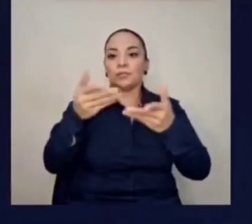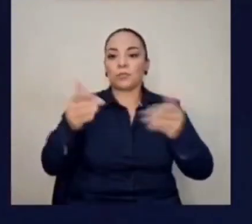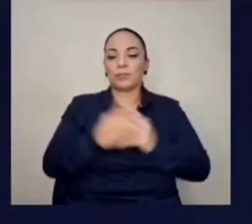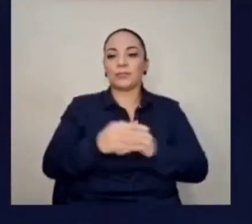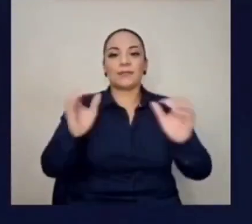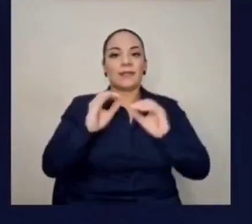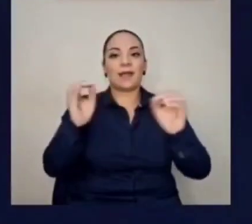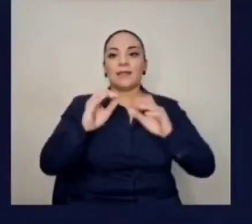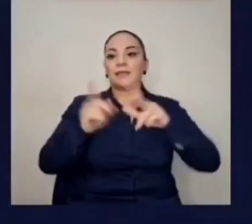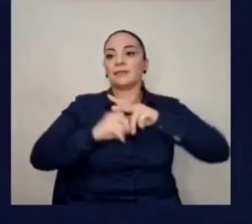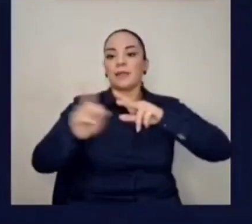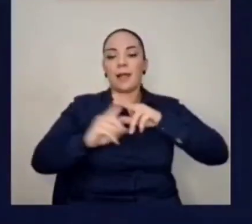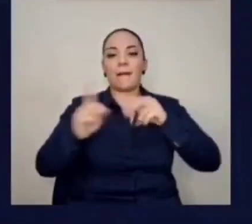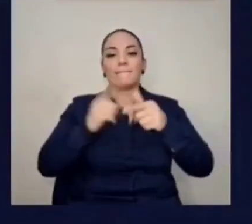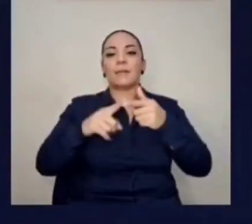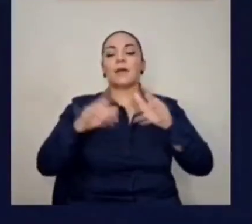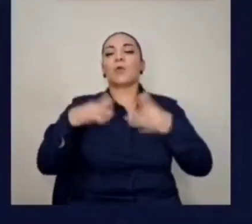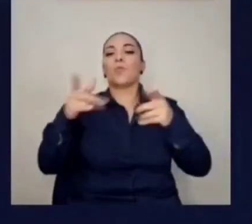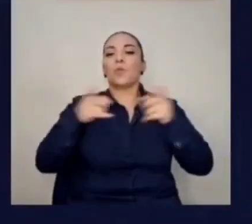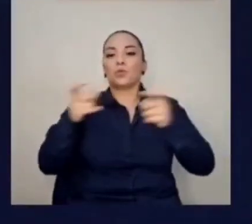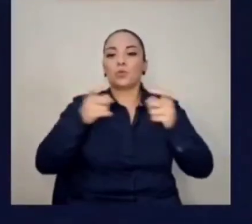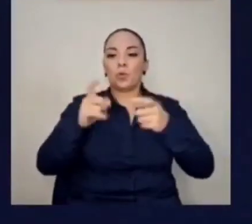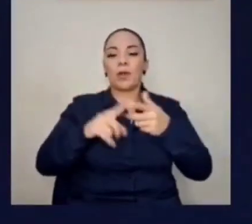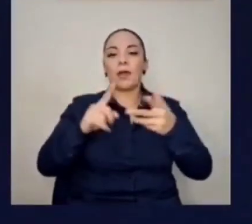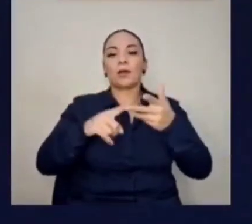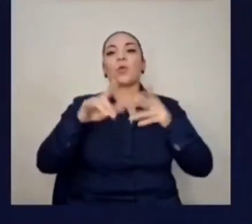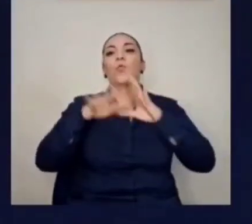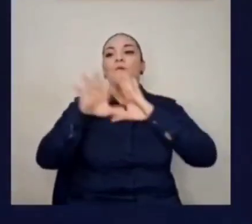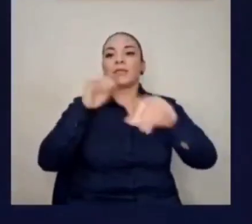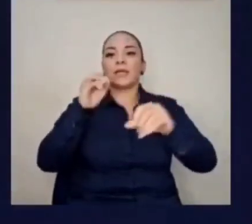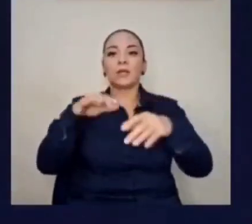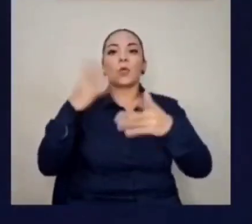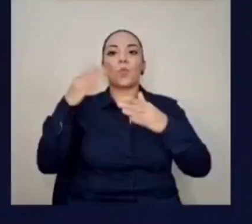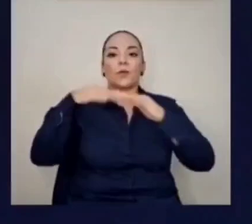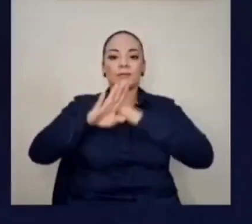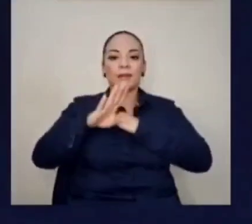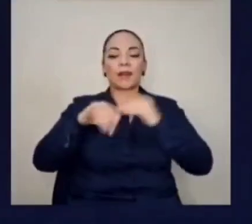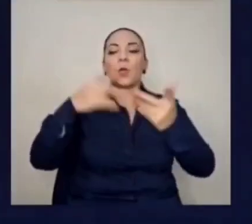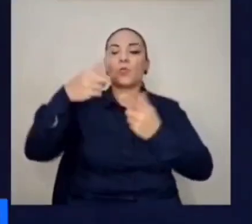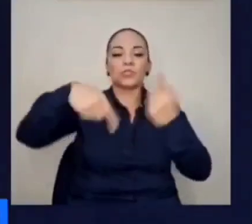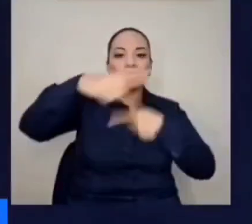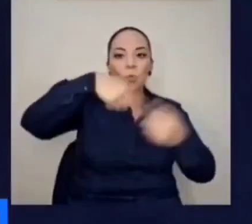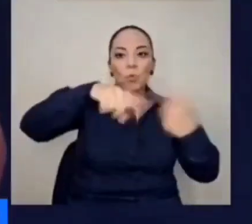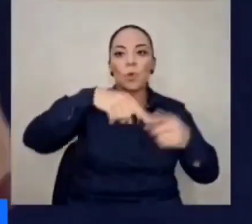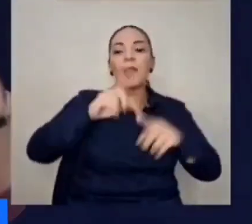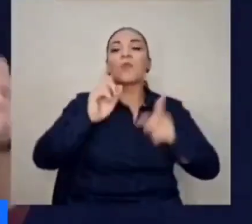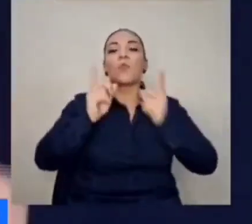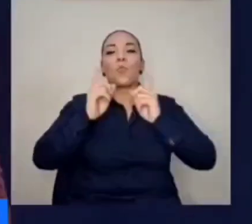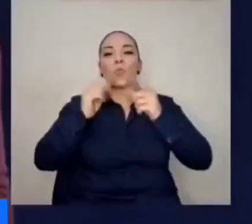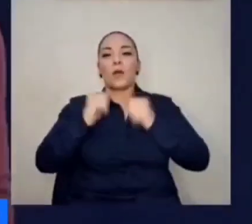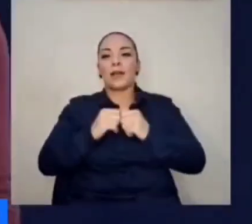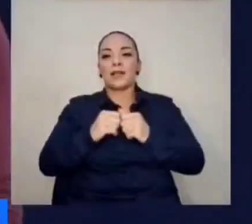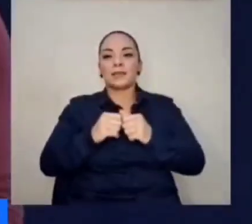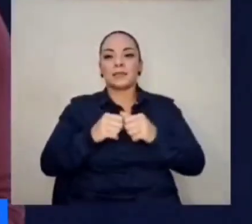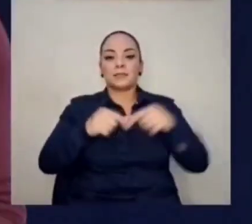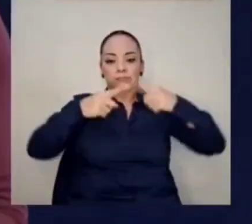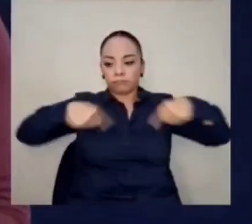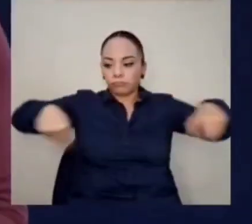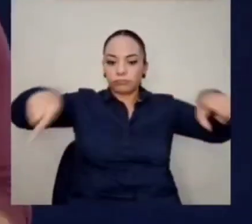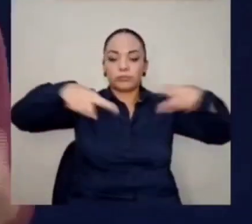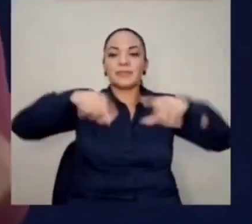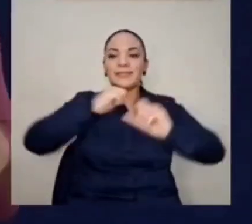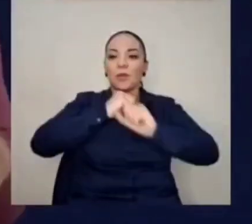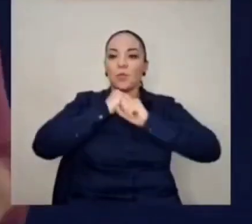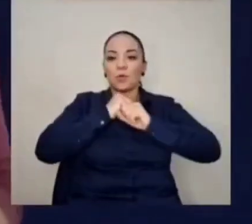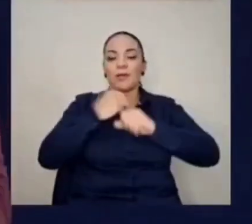se vaya a escapar, en cómo se va a controlar, dónde van a salir, cómo van a entrar, cómo van a circular, cuáles son los anillos de seguridad que se van a